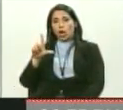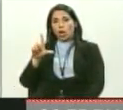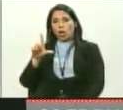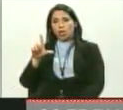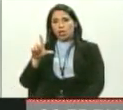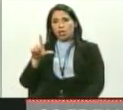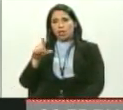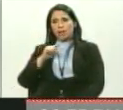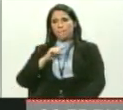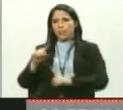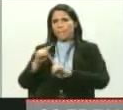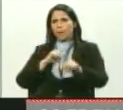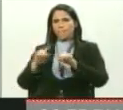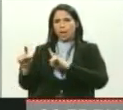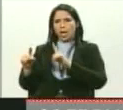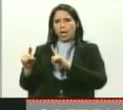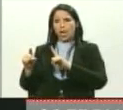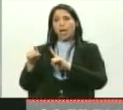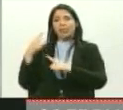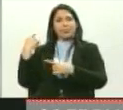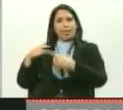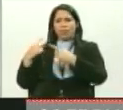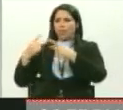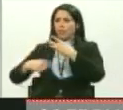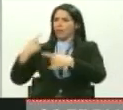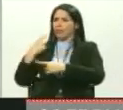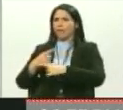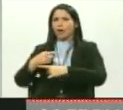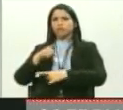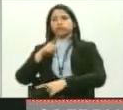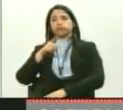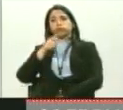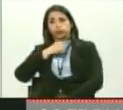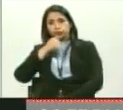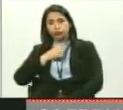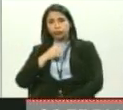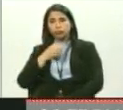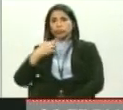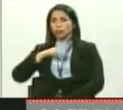di las órdenes, activa esta fuerza, esto, esto y esto, máxima prudencia, rodeemos la zona.